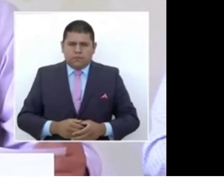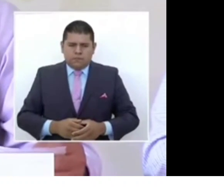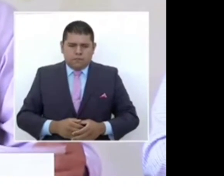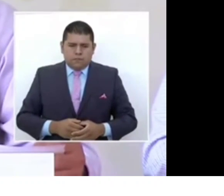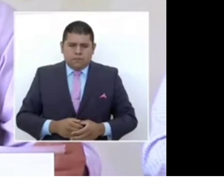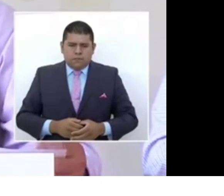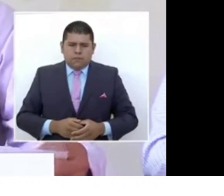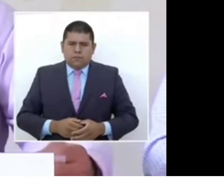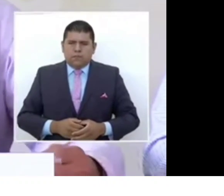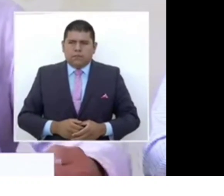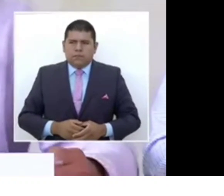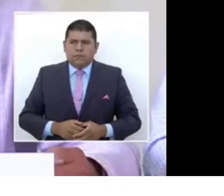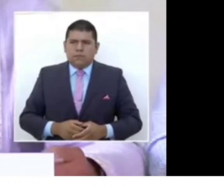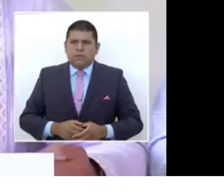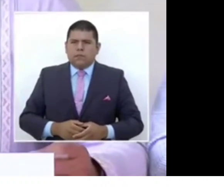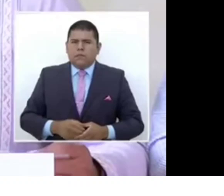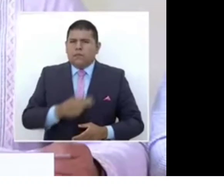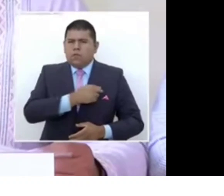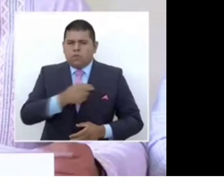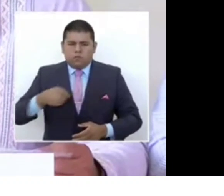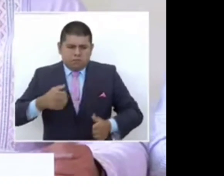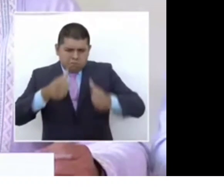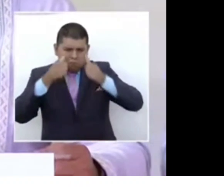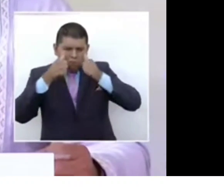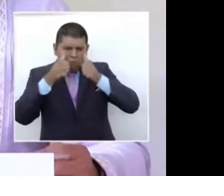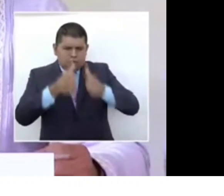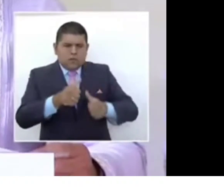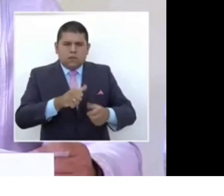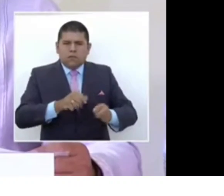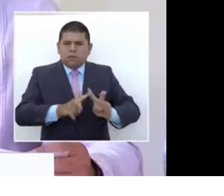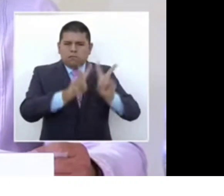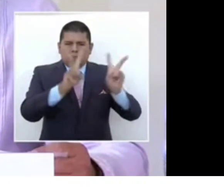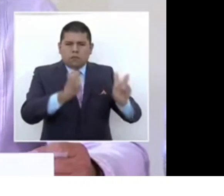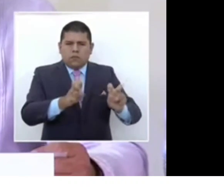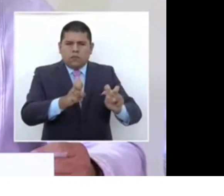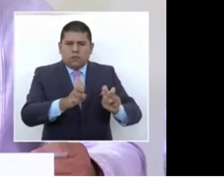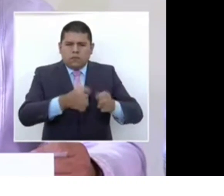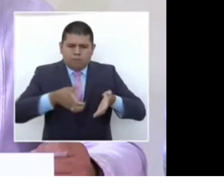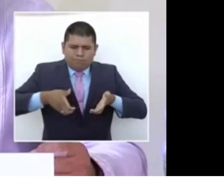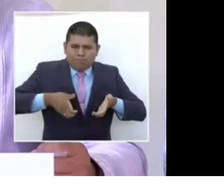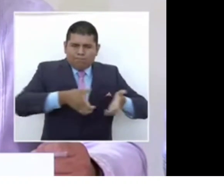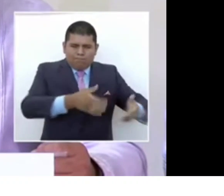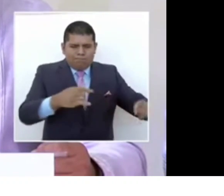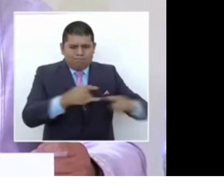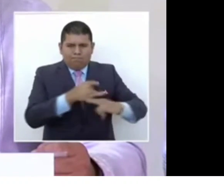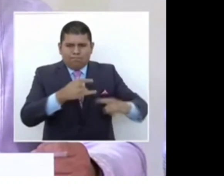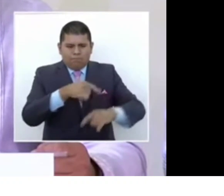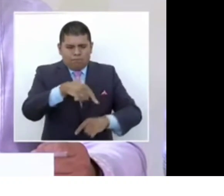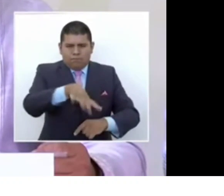para mejorar las carreteras en Nayarit.